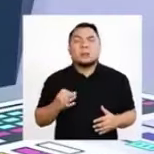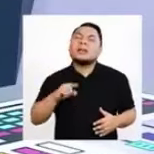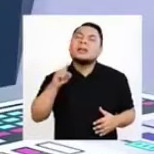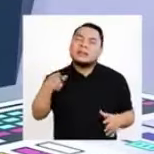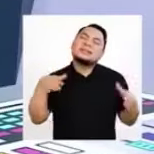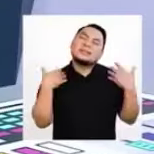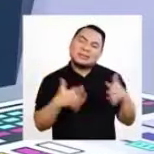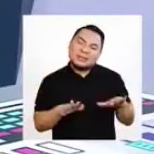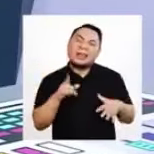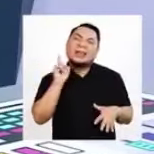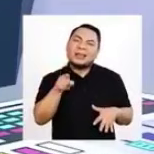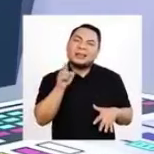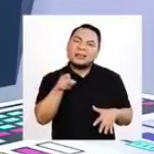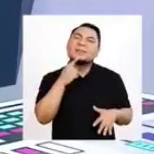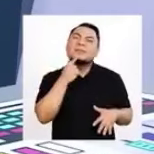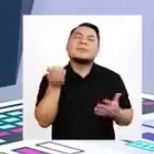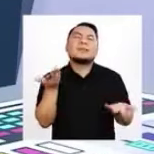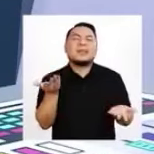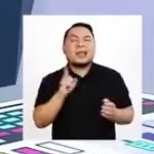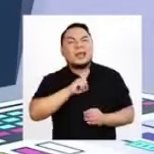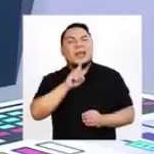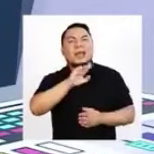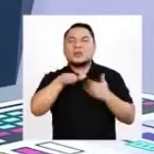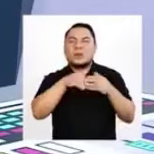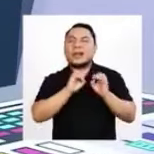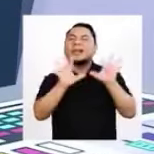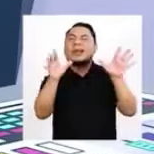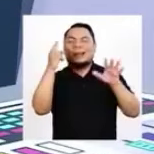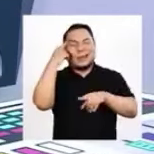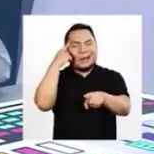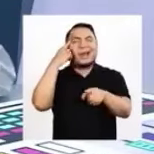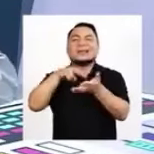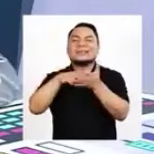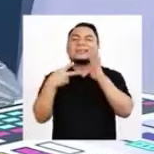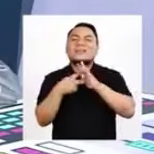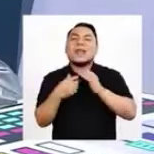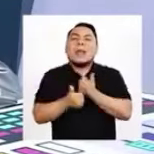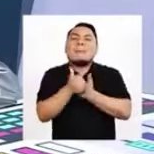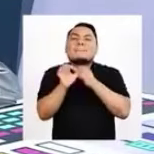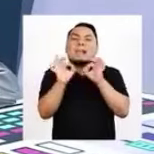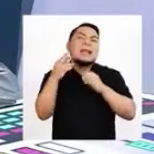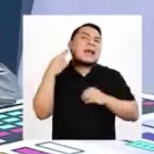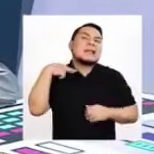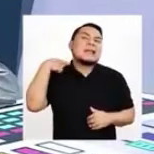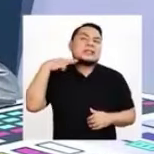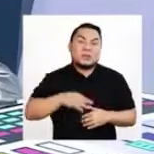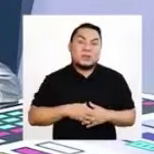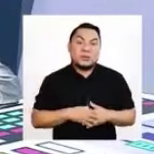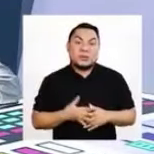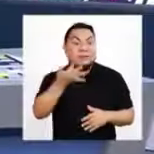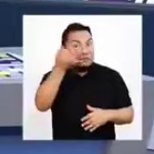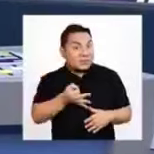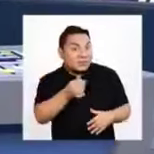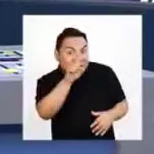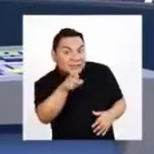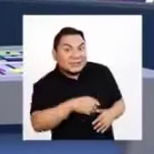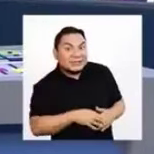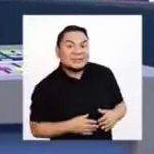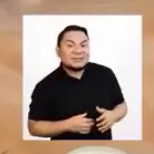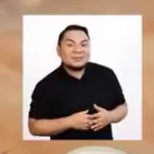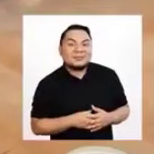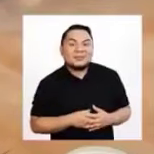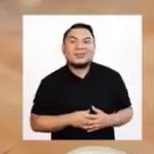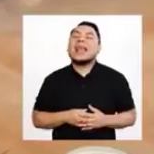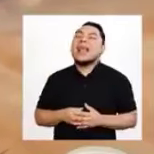Creo entonces que ya nos queda más claro que es un riesgo,